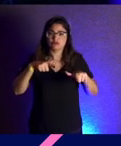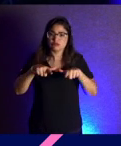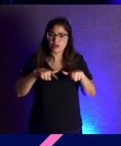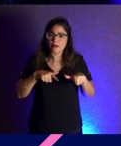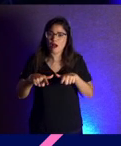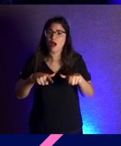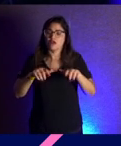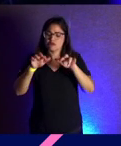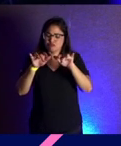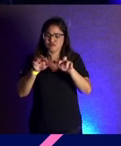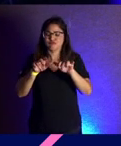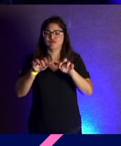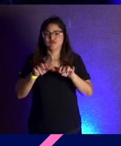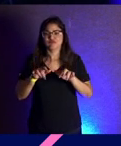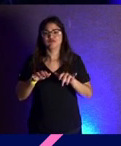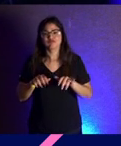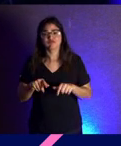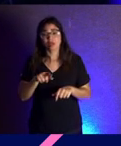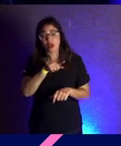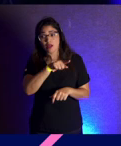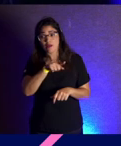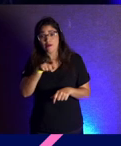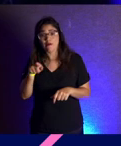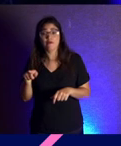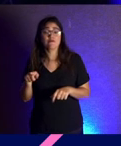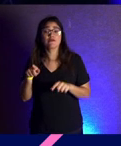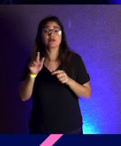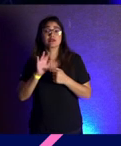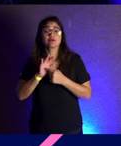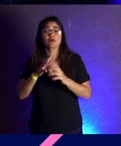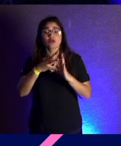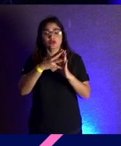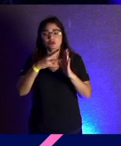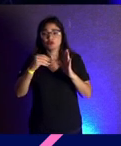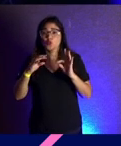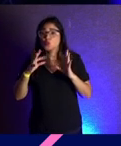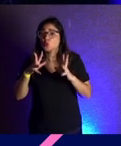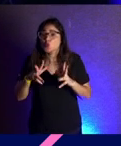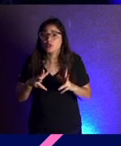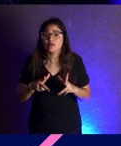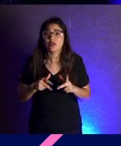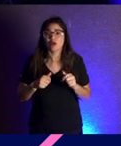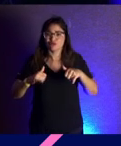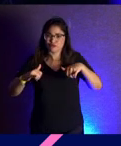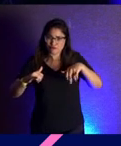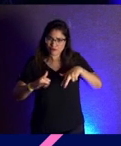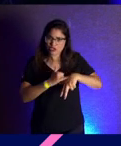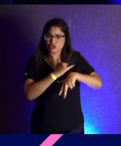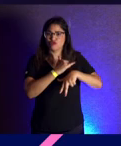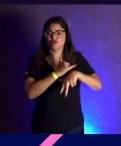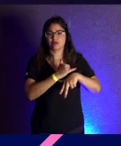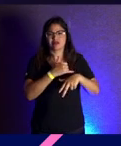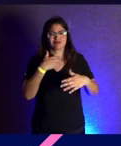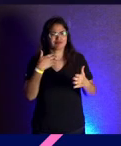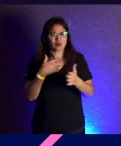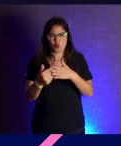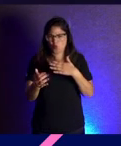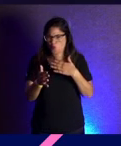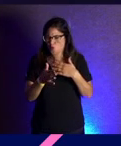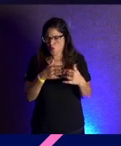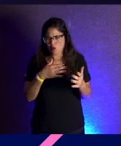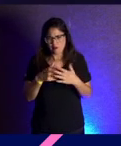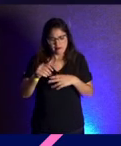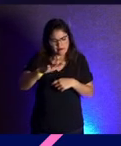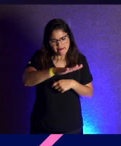el modelaje de el portal de estimación propia del trabajo que se recibe.